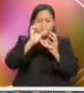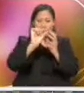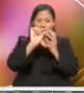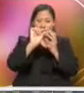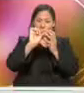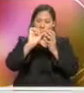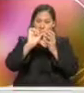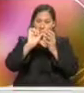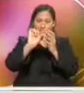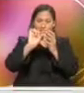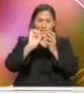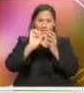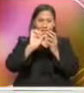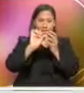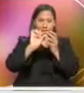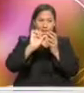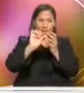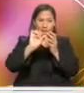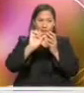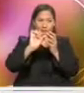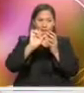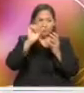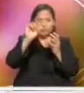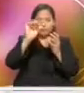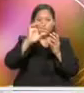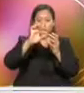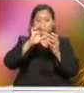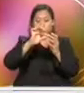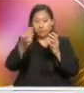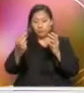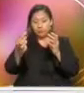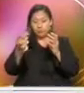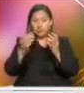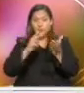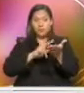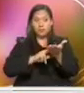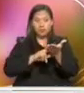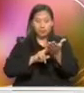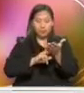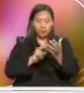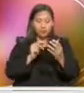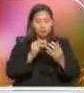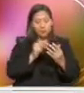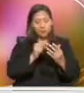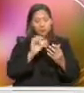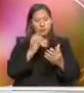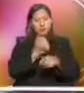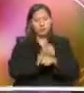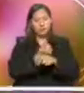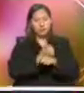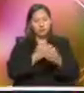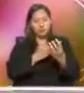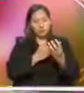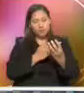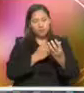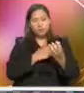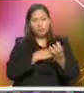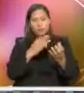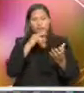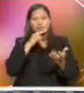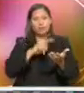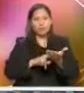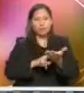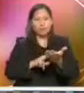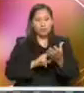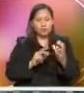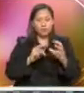donde tallito. sale como el tallo, Sí. ¿sí? Si ustedes lo arrancan y está verdecito, Sí. verde y amarillo, Ajá, está bueno el aguacate, muy bien.